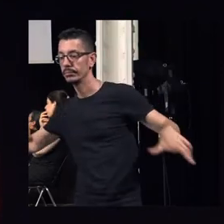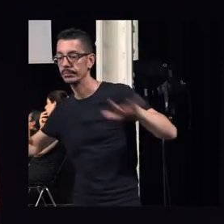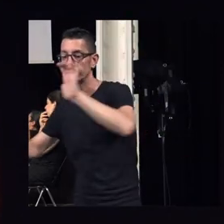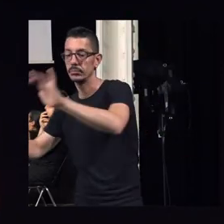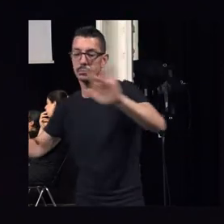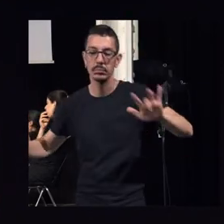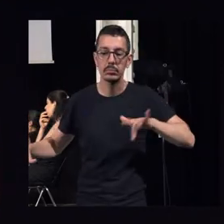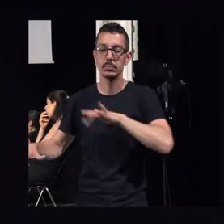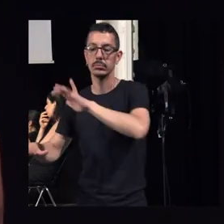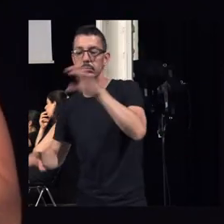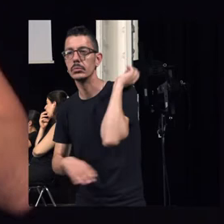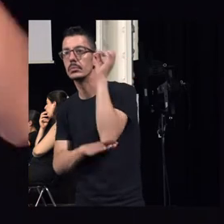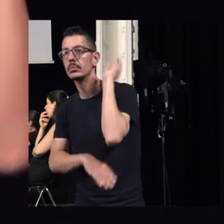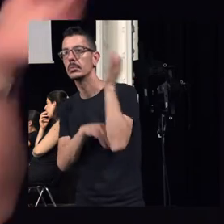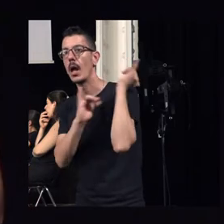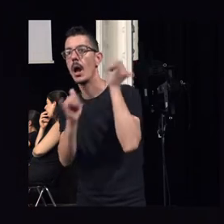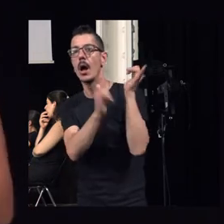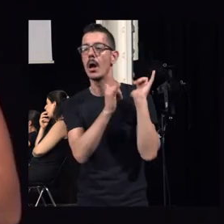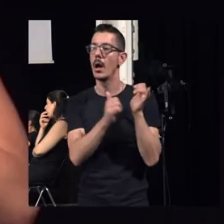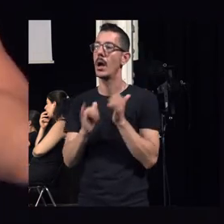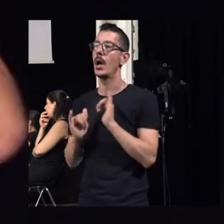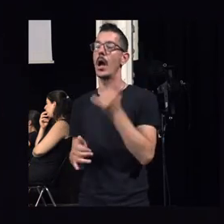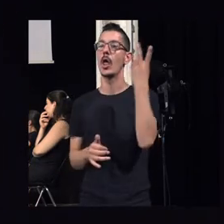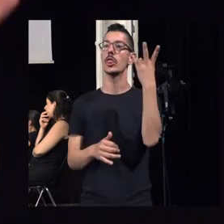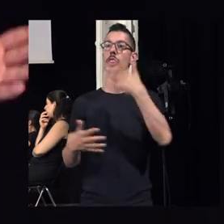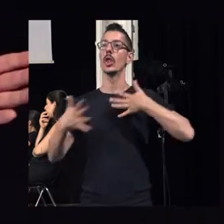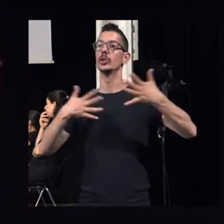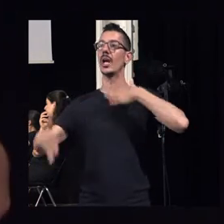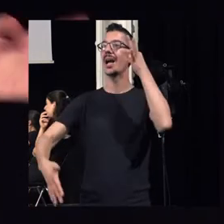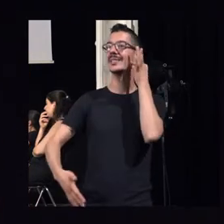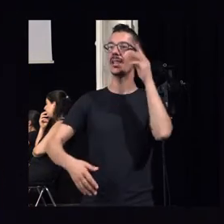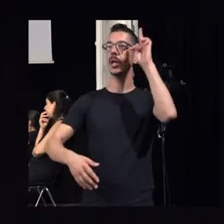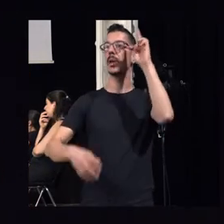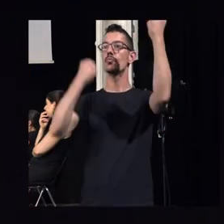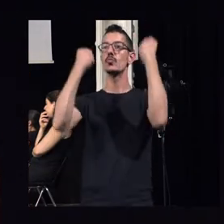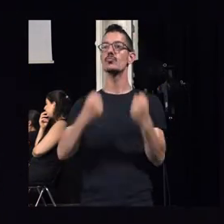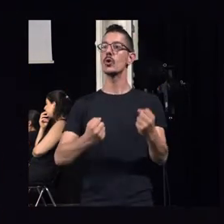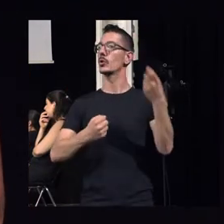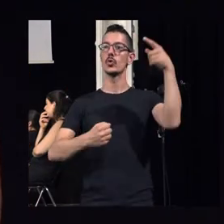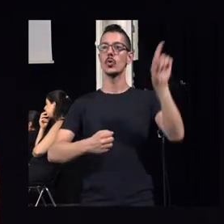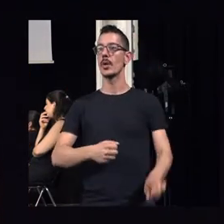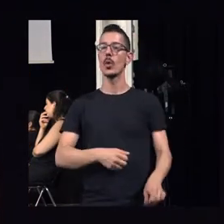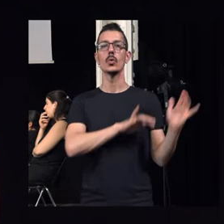Han llevado a 2 actrices que ahora son como las grandes expertas del tema, las llevan para todas partes.